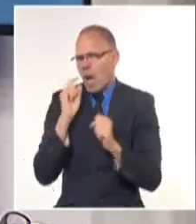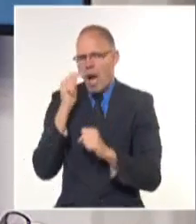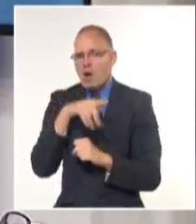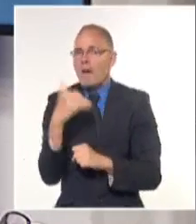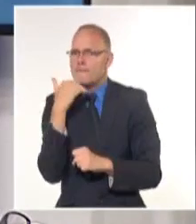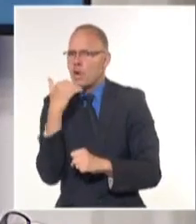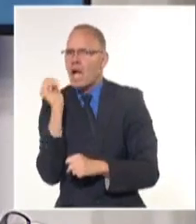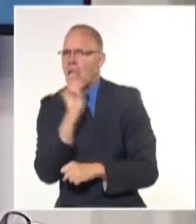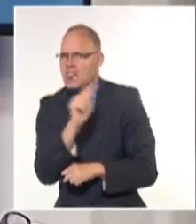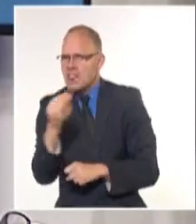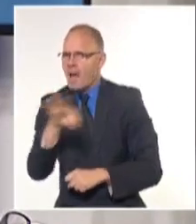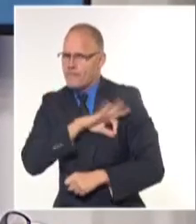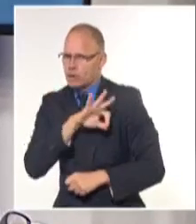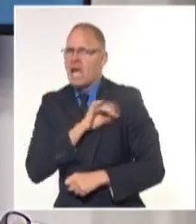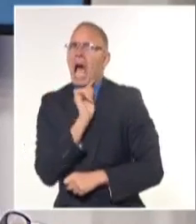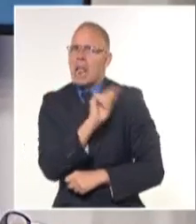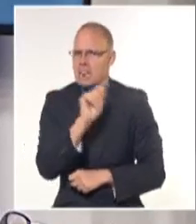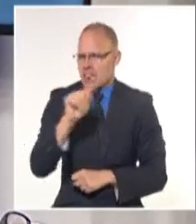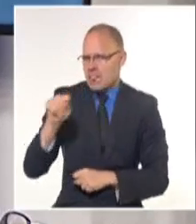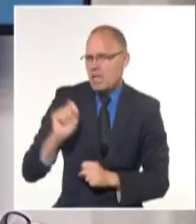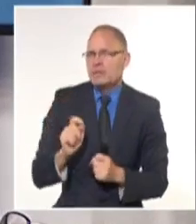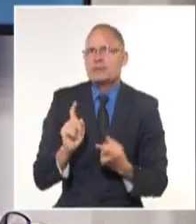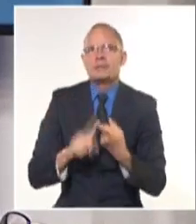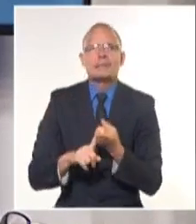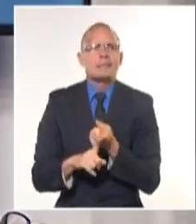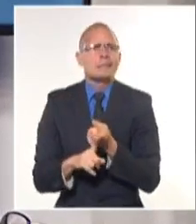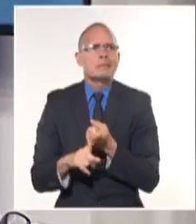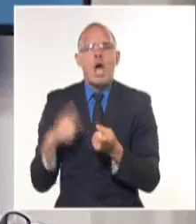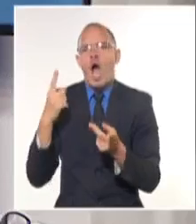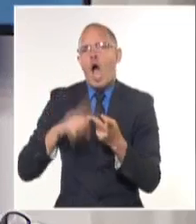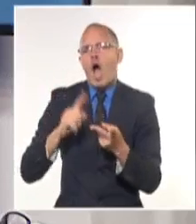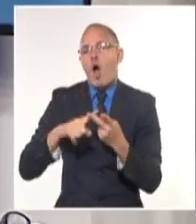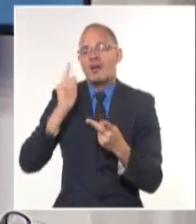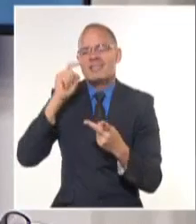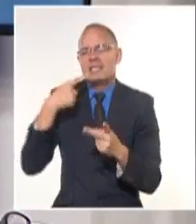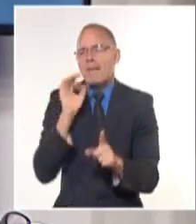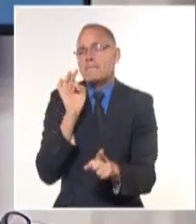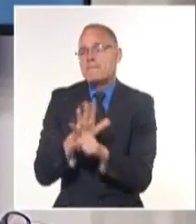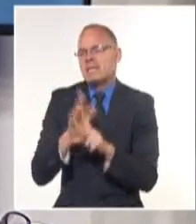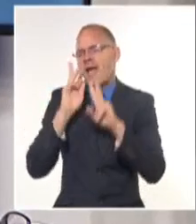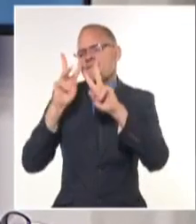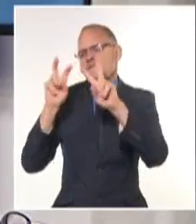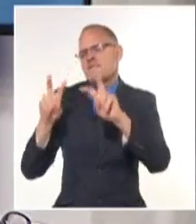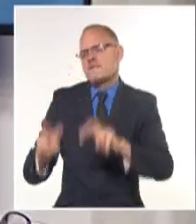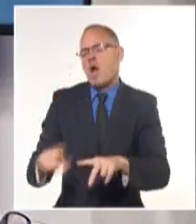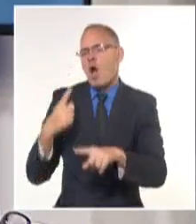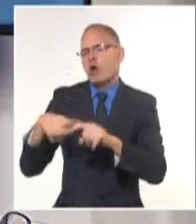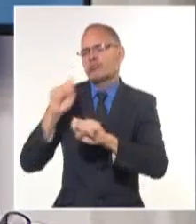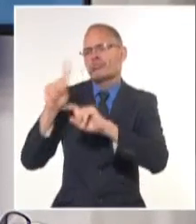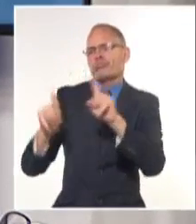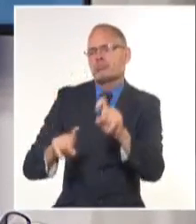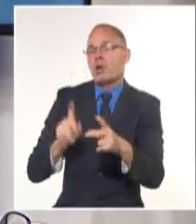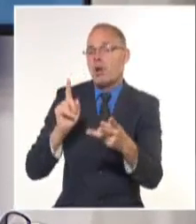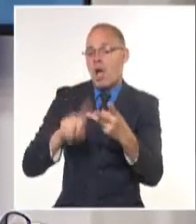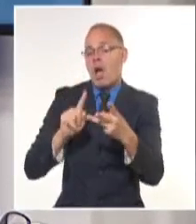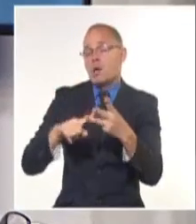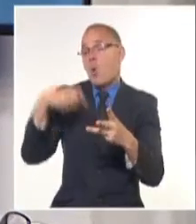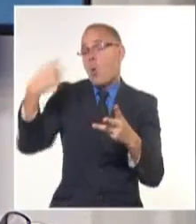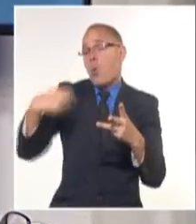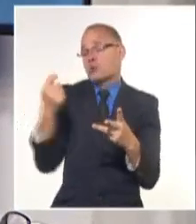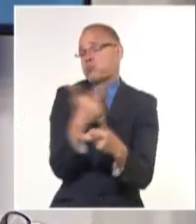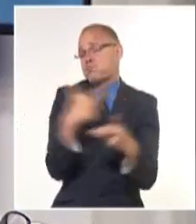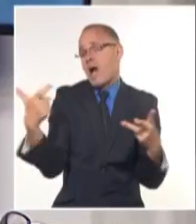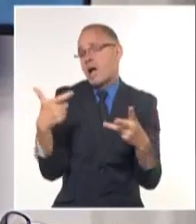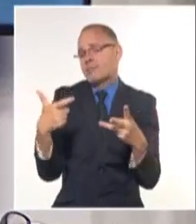los cierres policiales, se están agilizando también expedientes investigativos, se están organizando juicios ejemplarizantes sobre hechos de